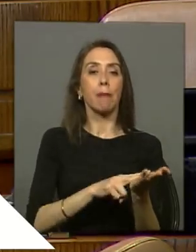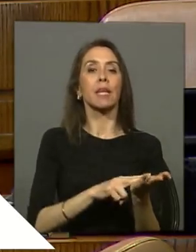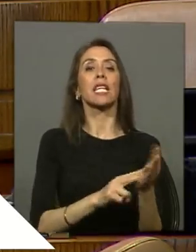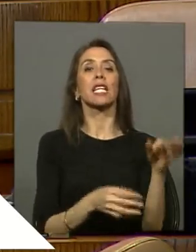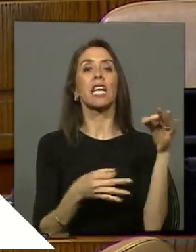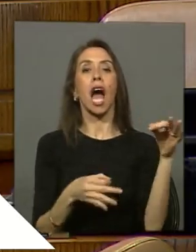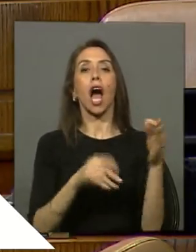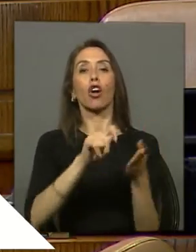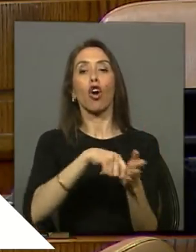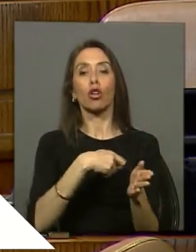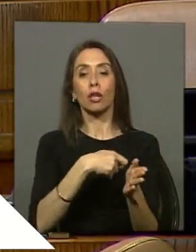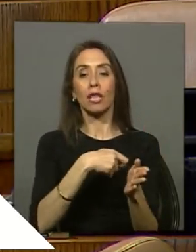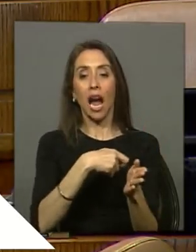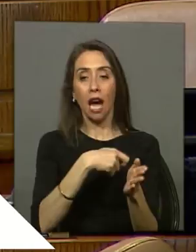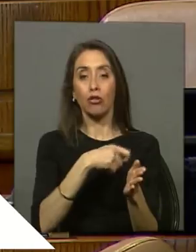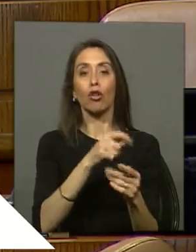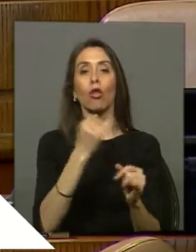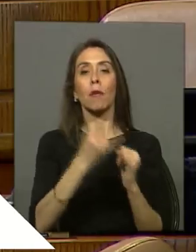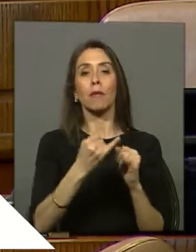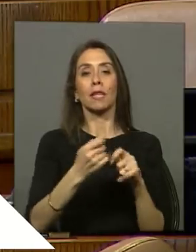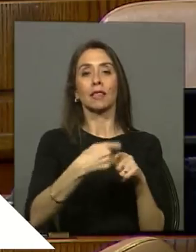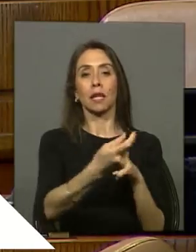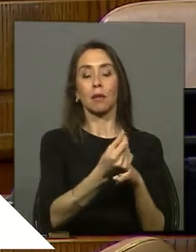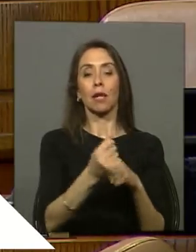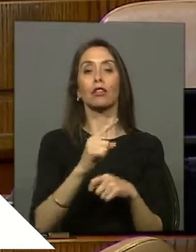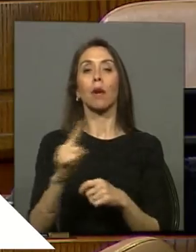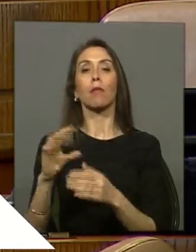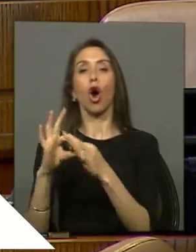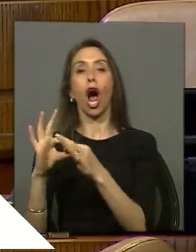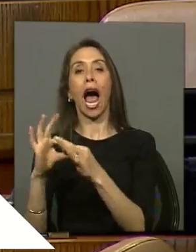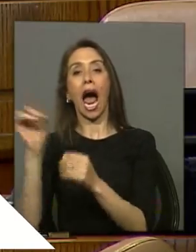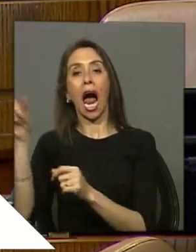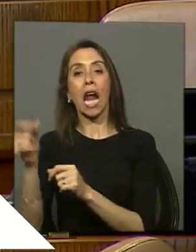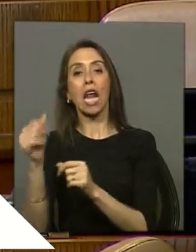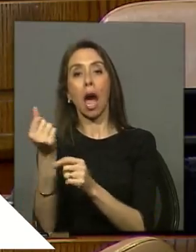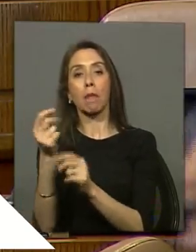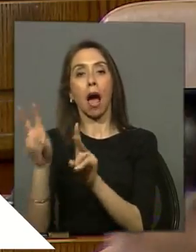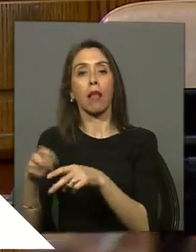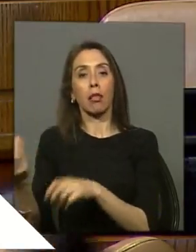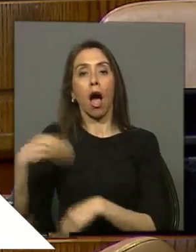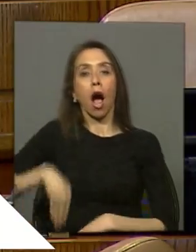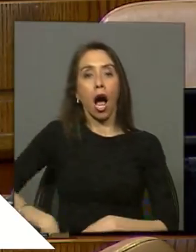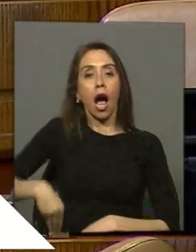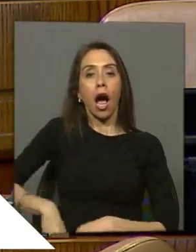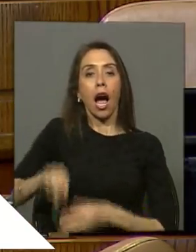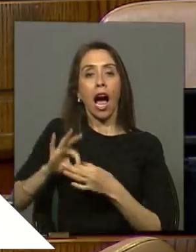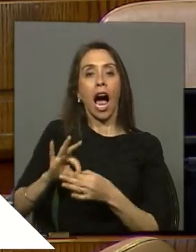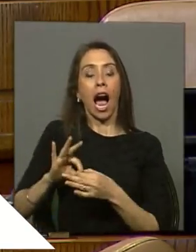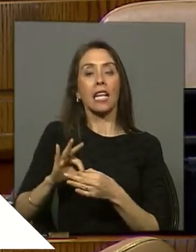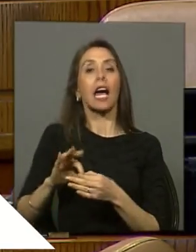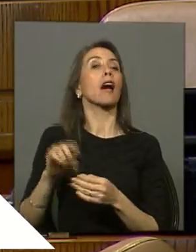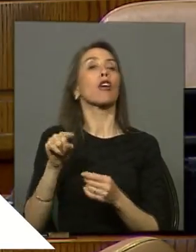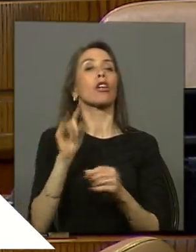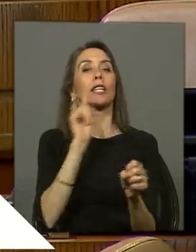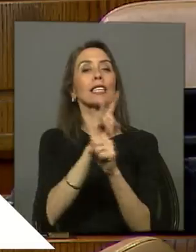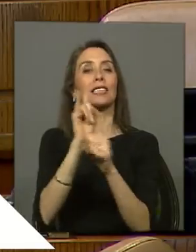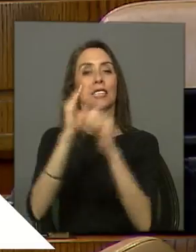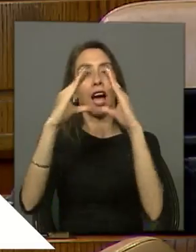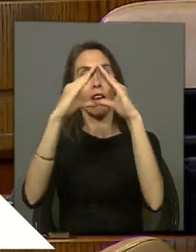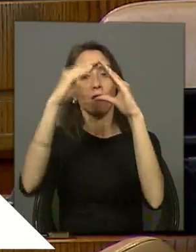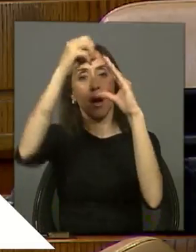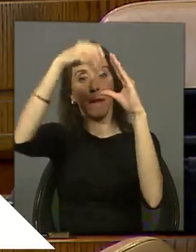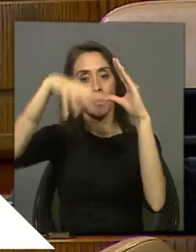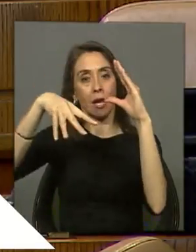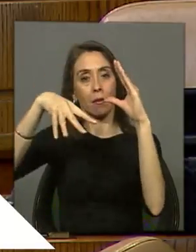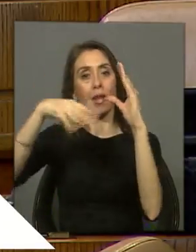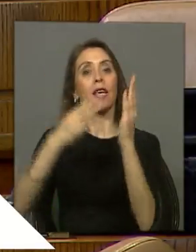impuesto de las ganancias a aquellas personas que sí ganaron con esta estafa piramidal en